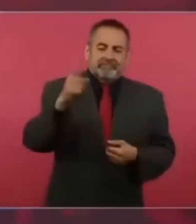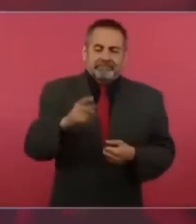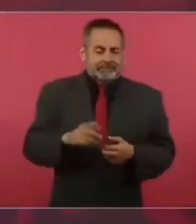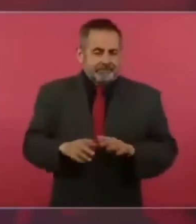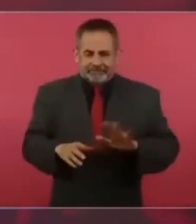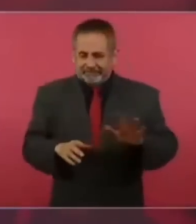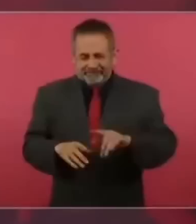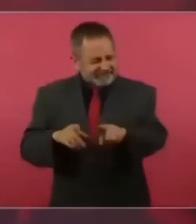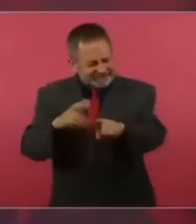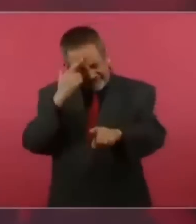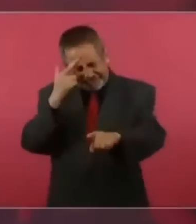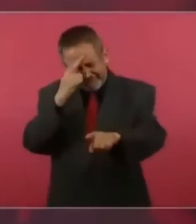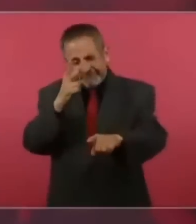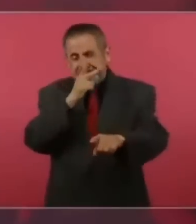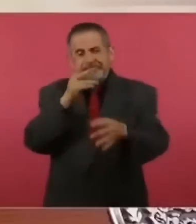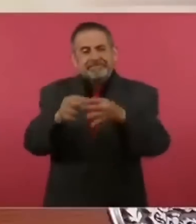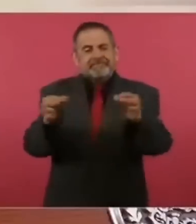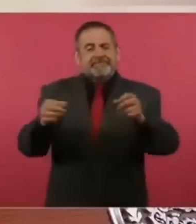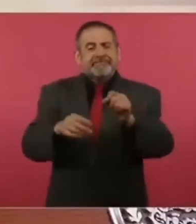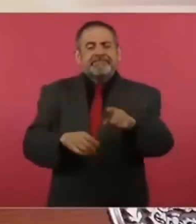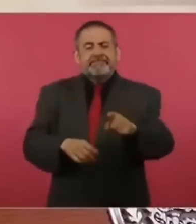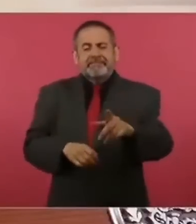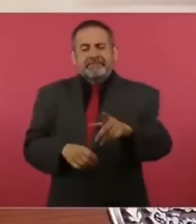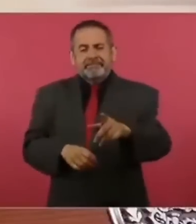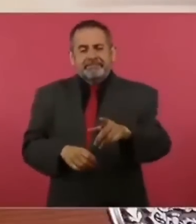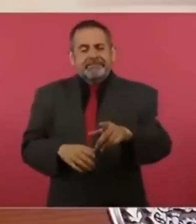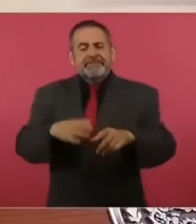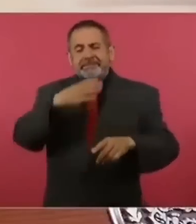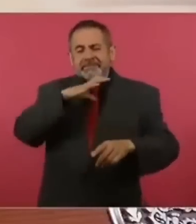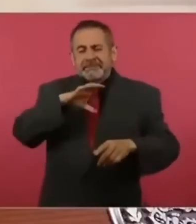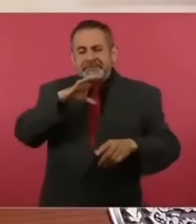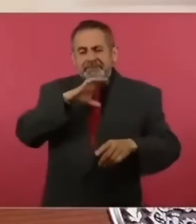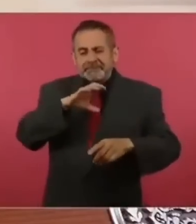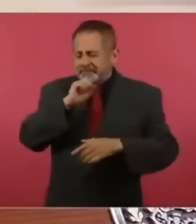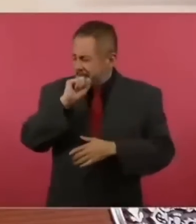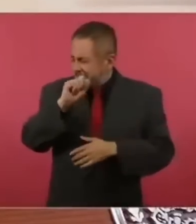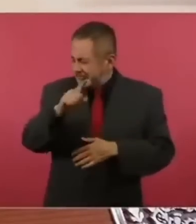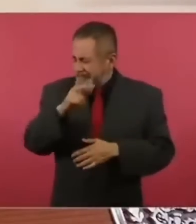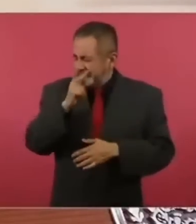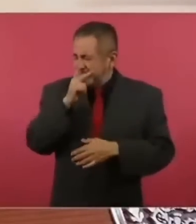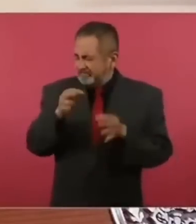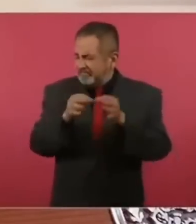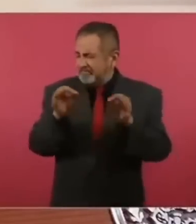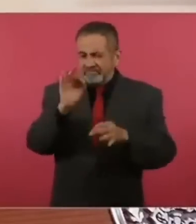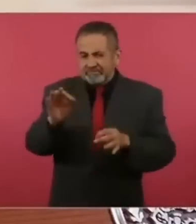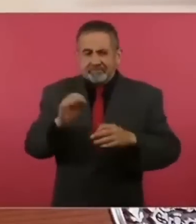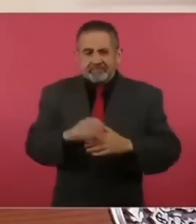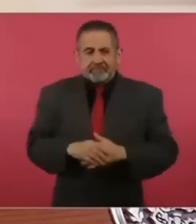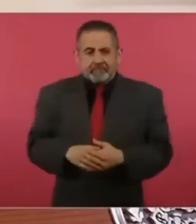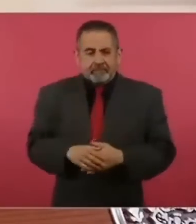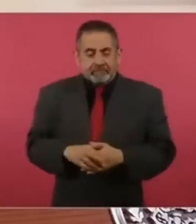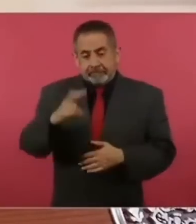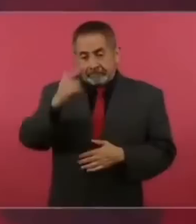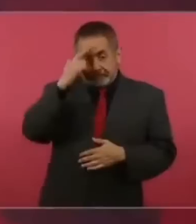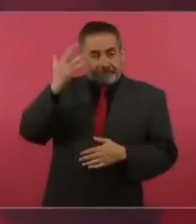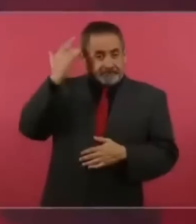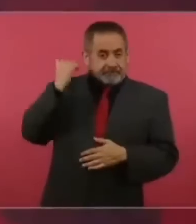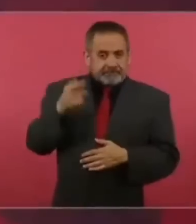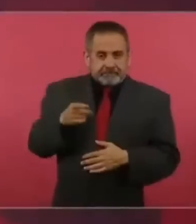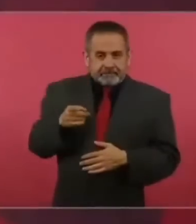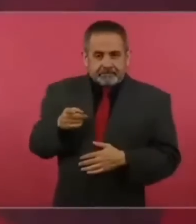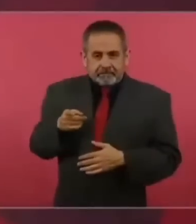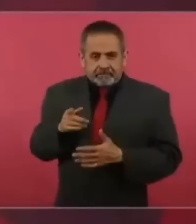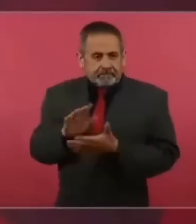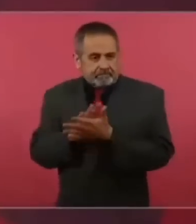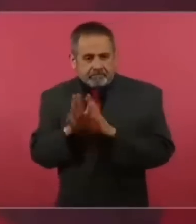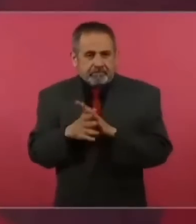¿Cuál era la frase de Carranza? Muy buena. Cuando se negoció